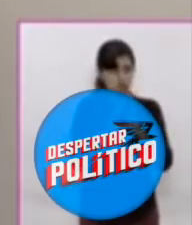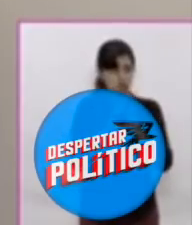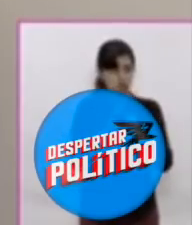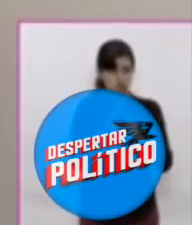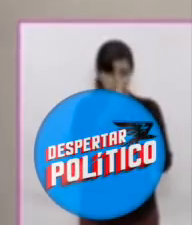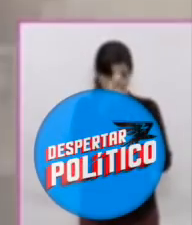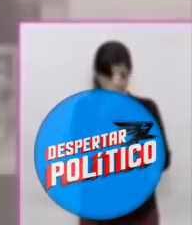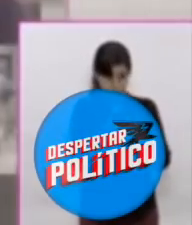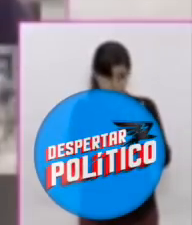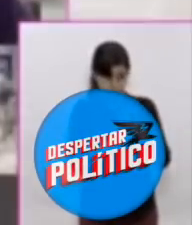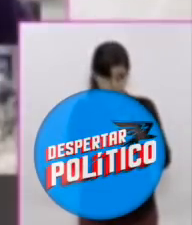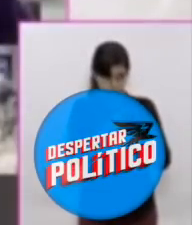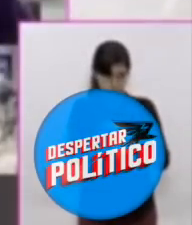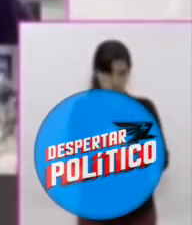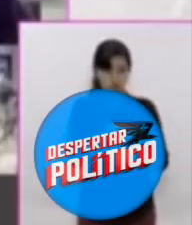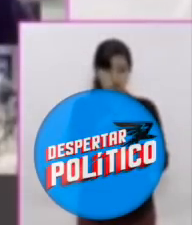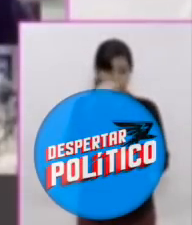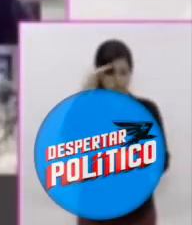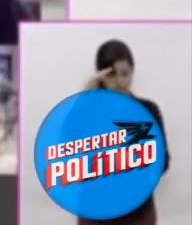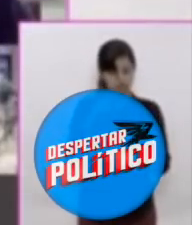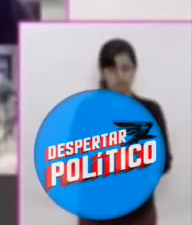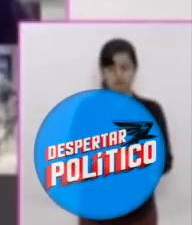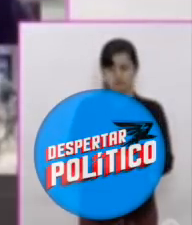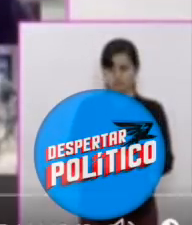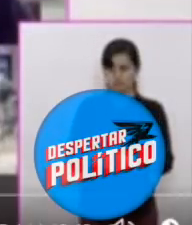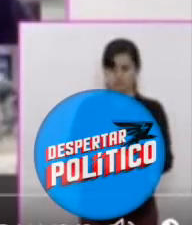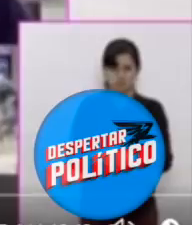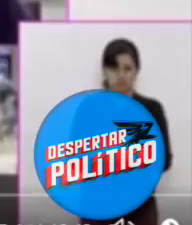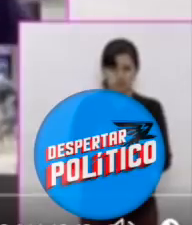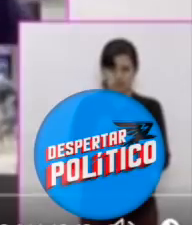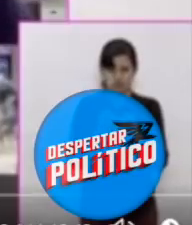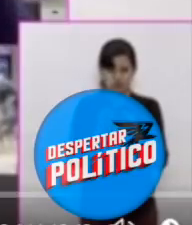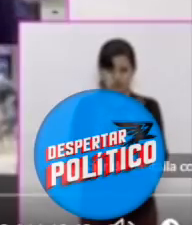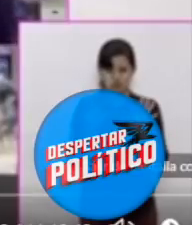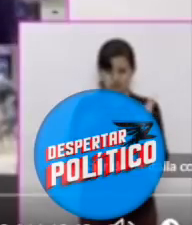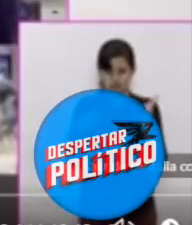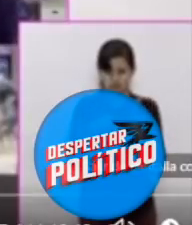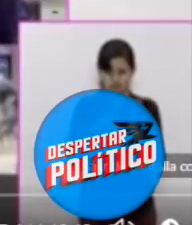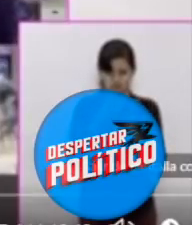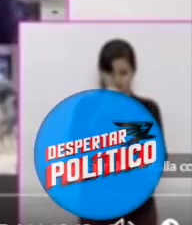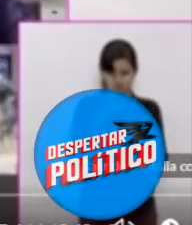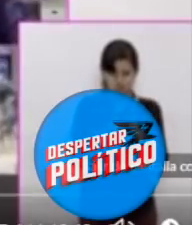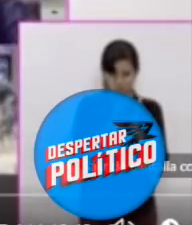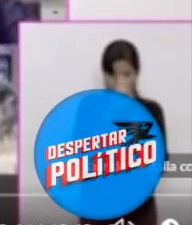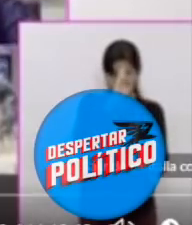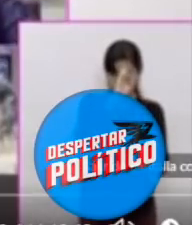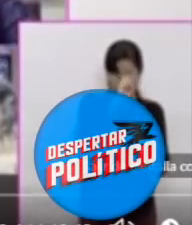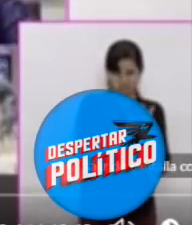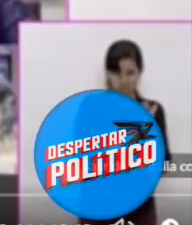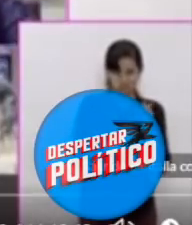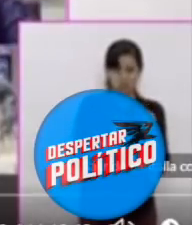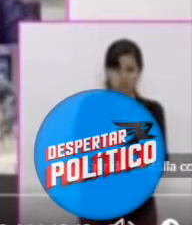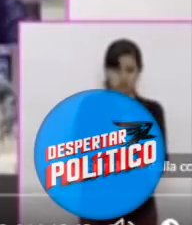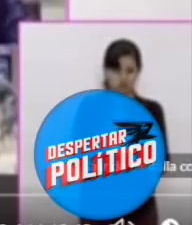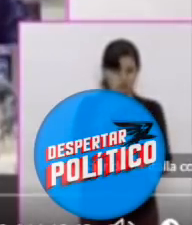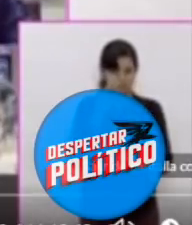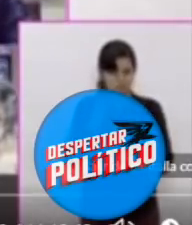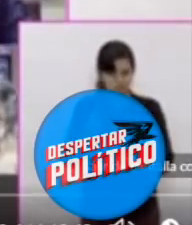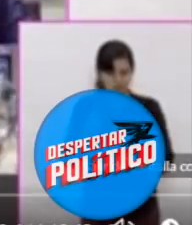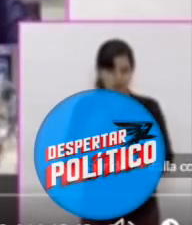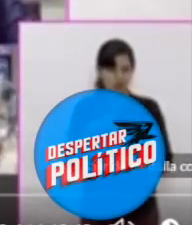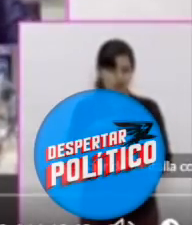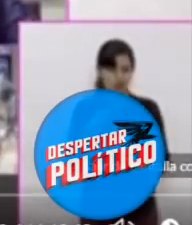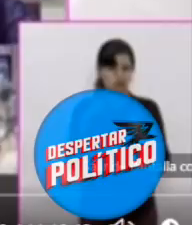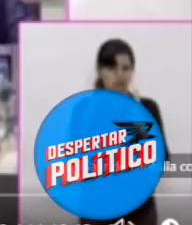expuestas gracias desde luego que se cumple se incumple con la constitución a la vez la violación de principios